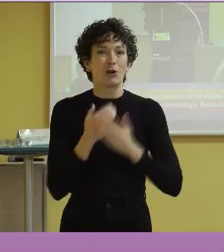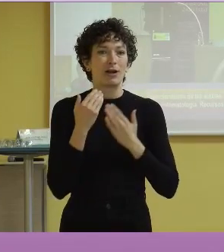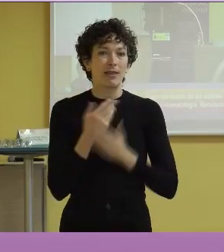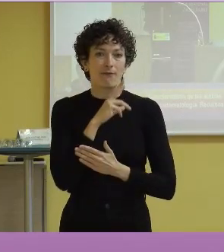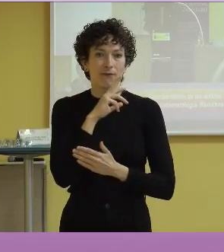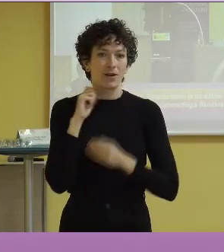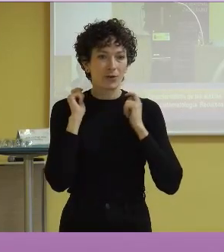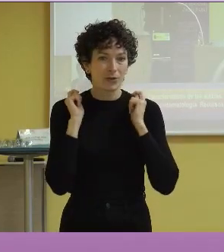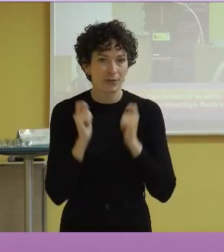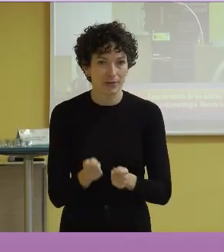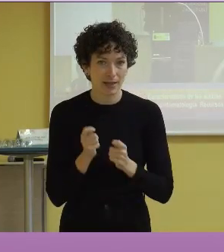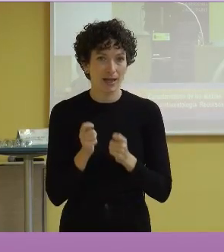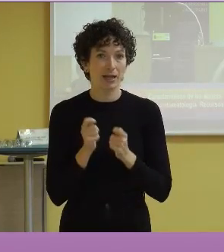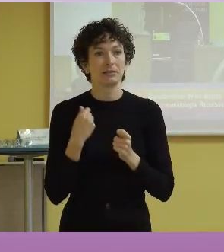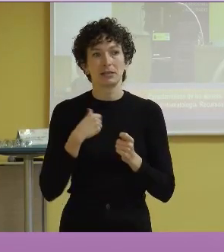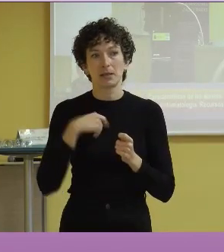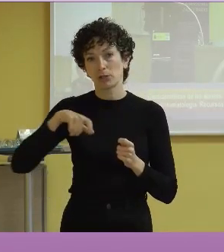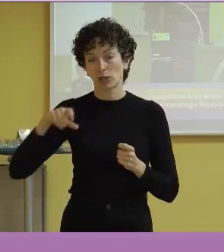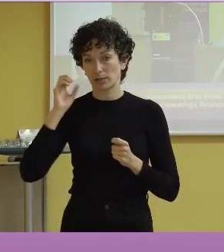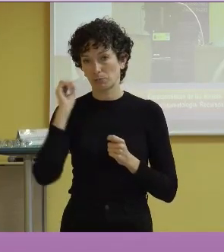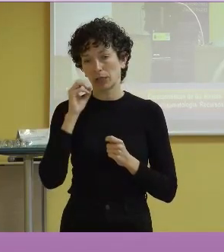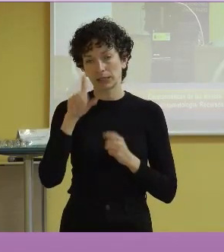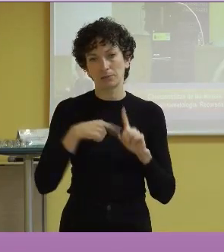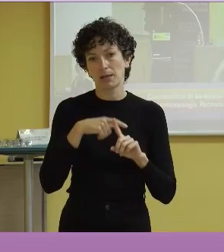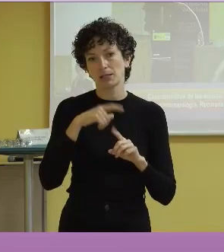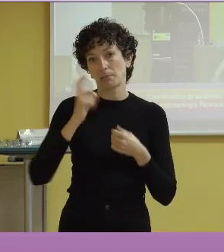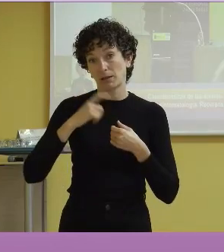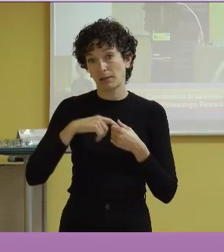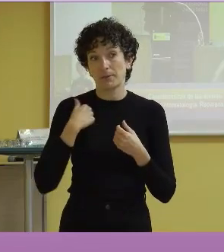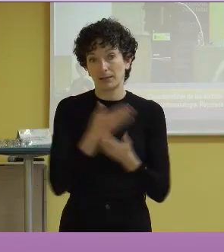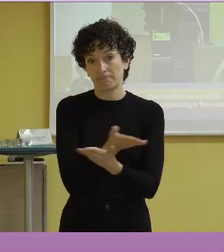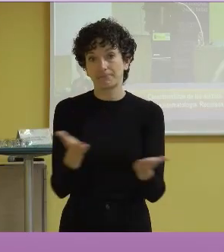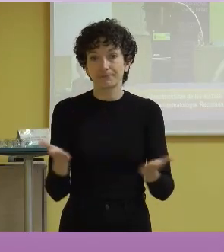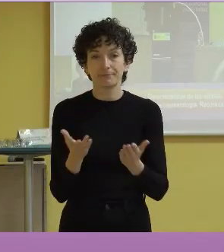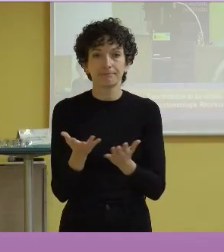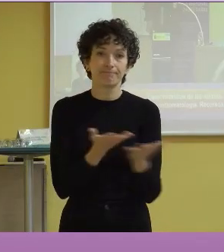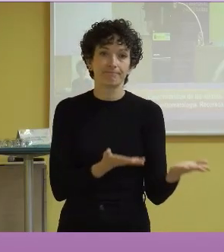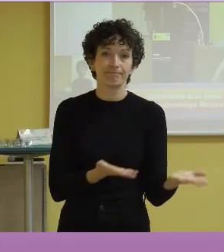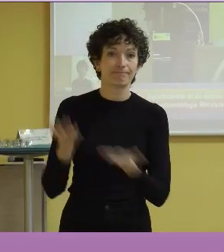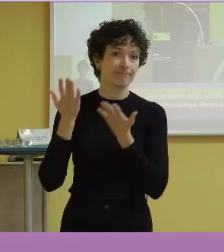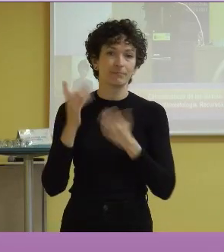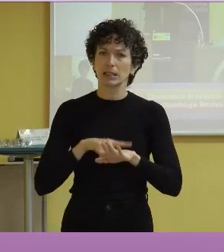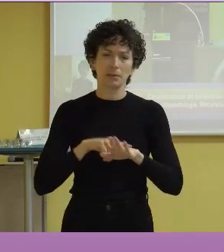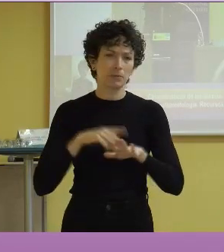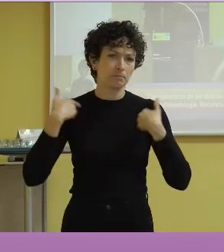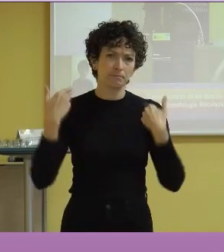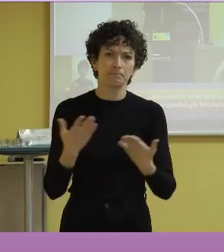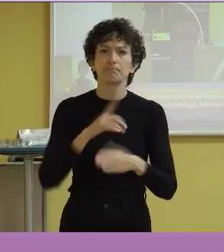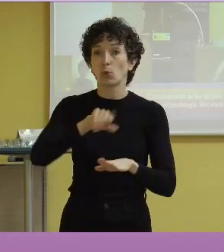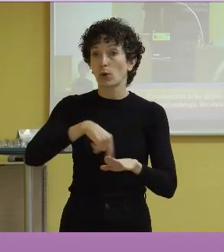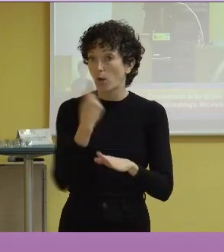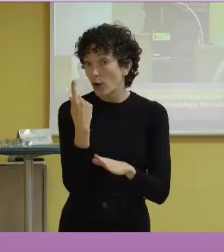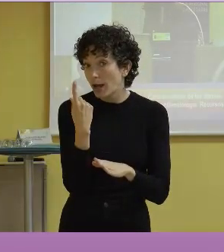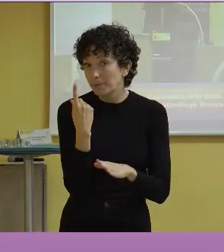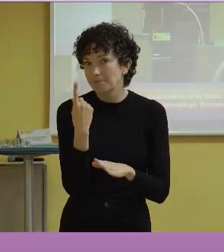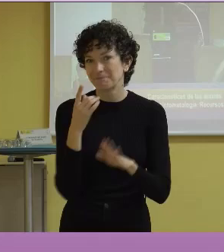ponentes y participantes. Y, por supuesto, pues todo el tiempo que necesites durante una hora es